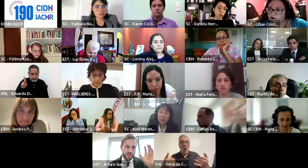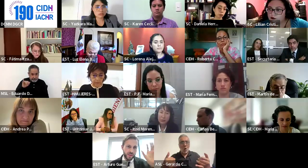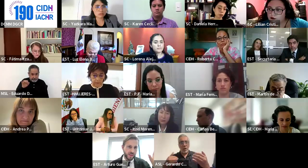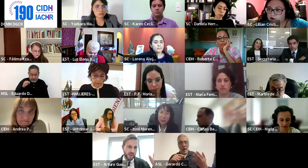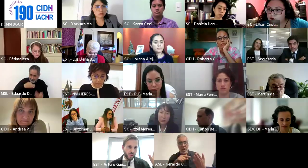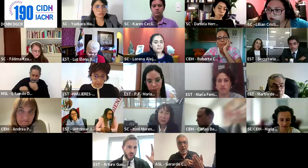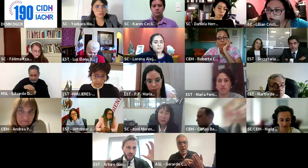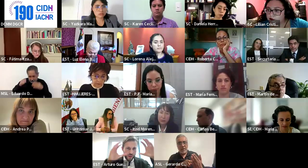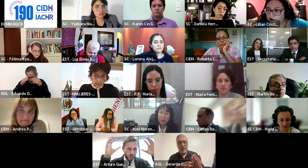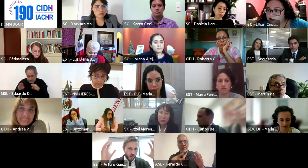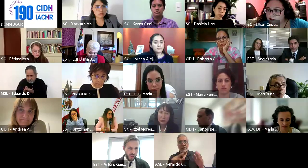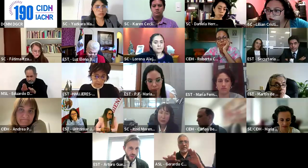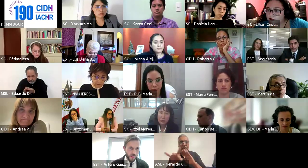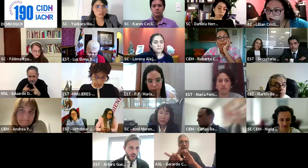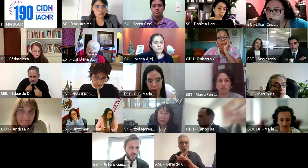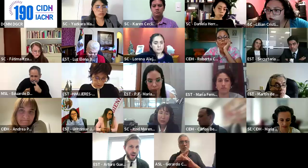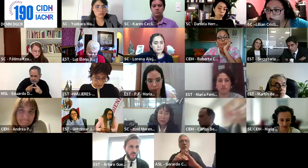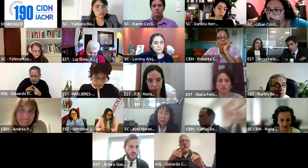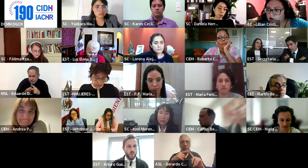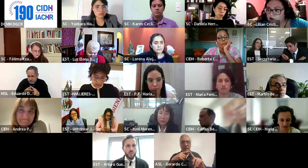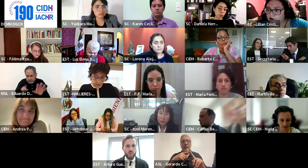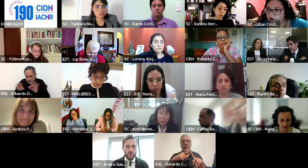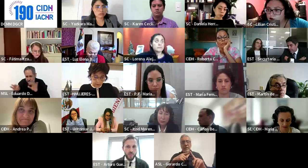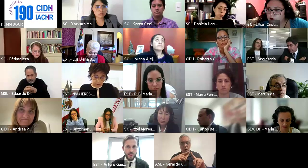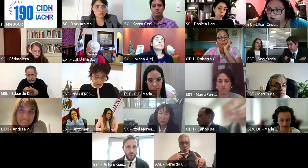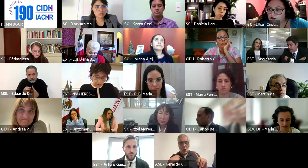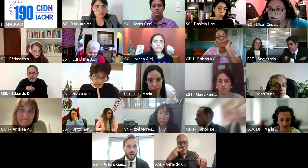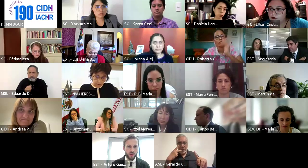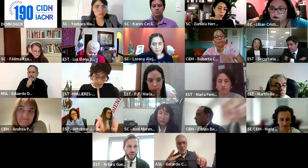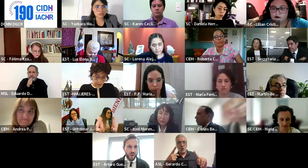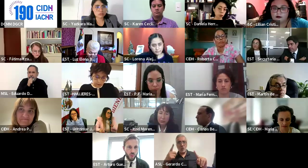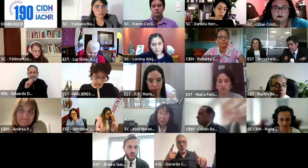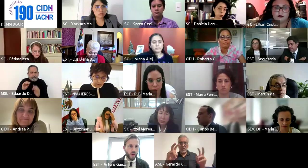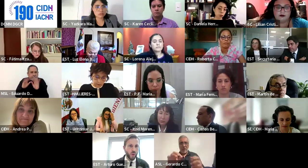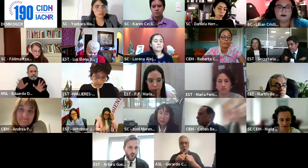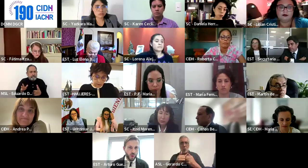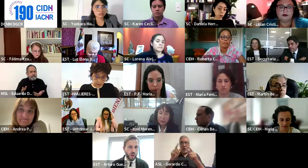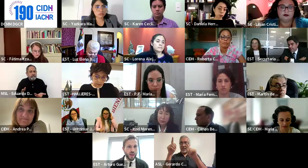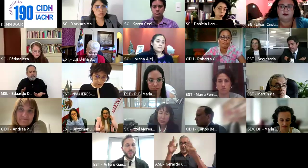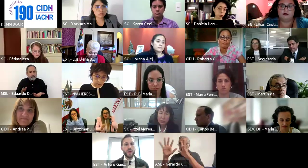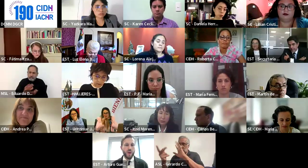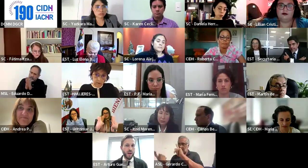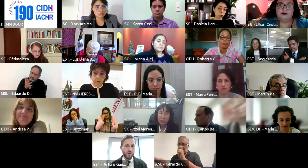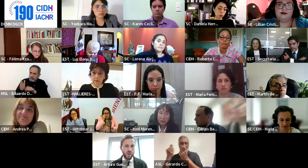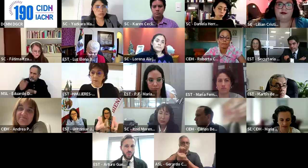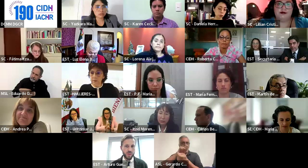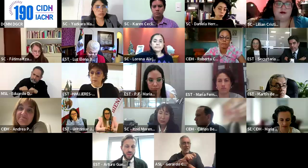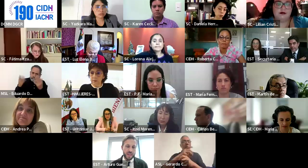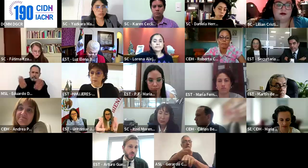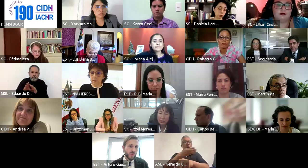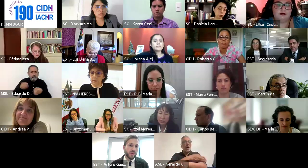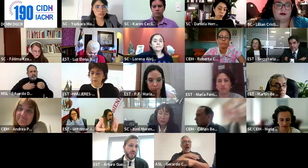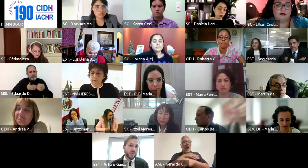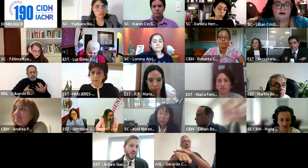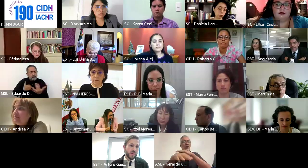cuestión de designación y de órganos arriba, pero realmente no vemos un tema de cómo esto se traduce o no en mejorar el acceso a la justicia.